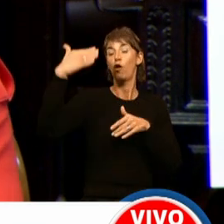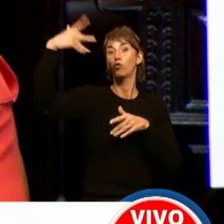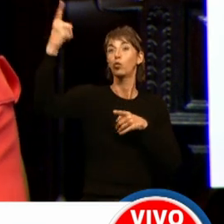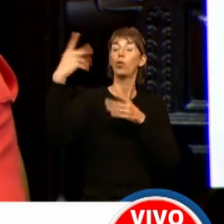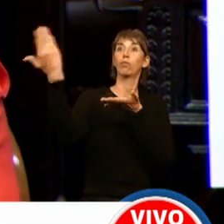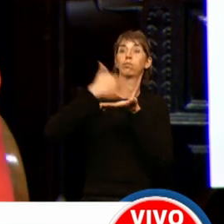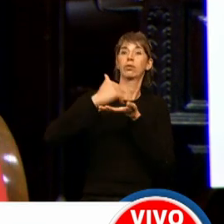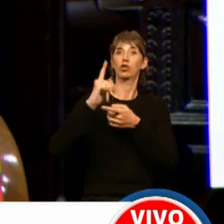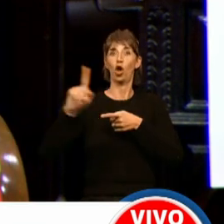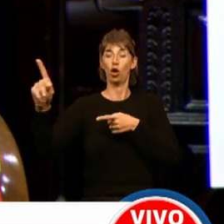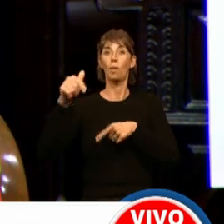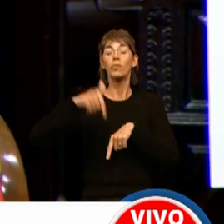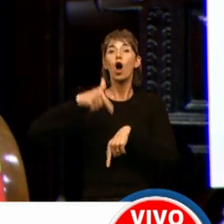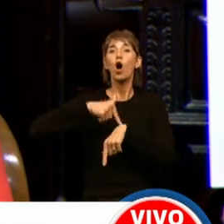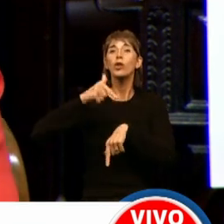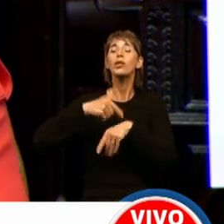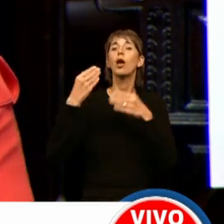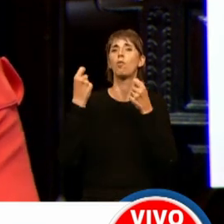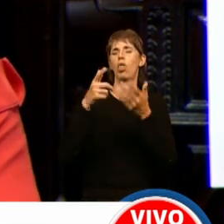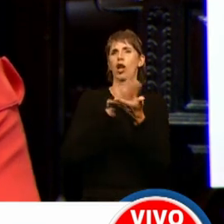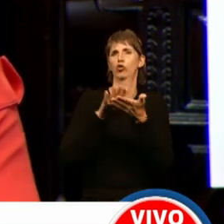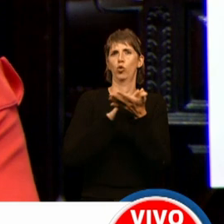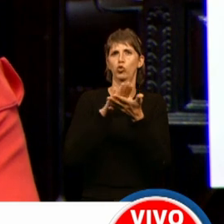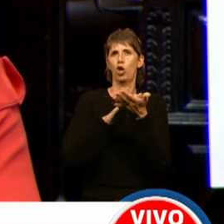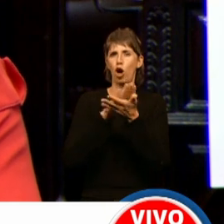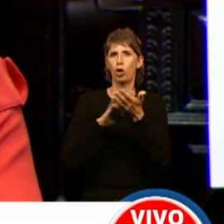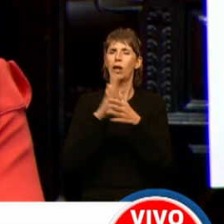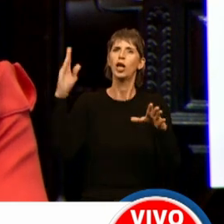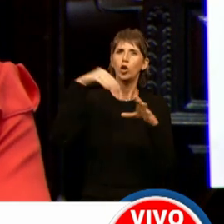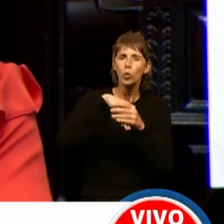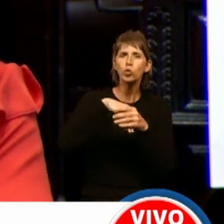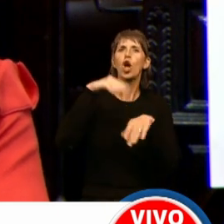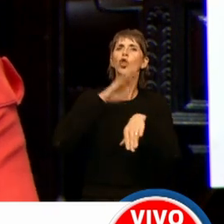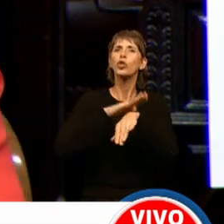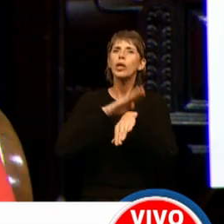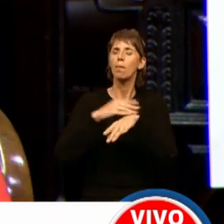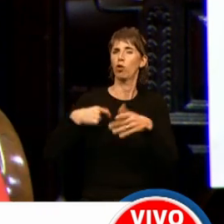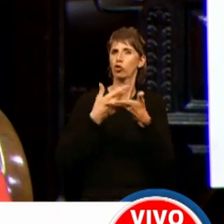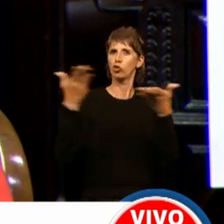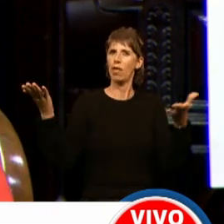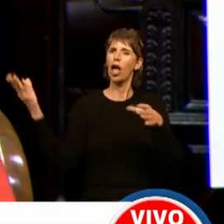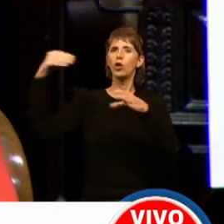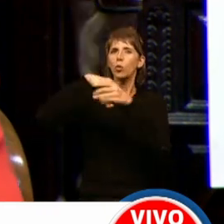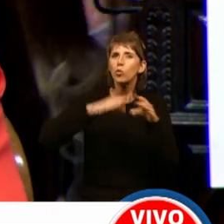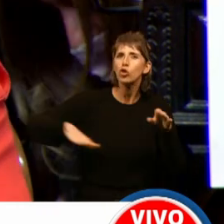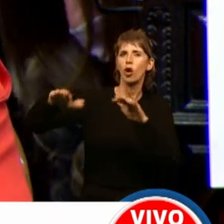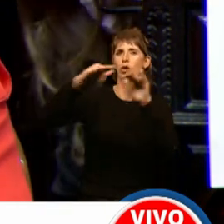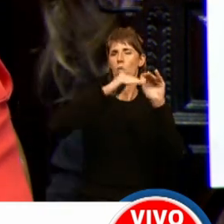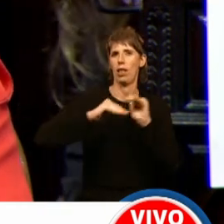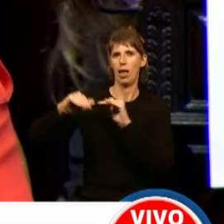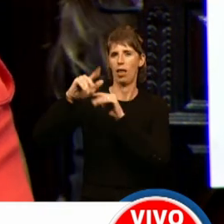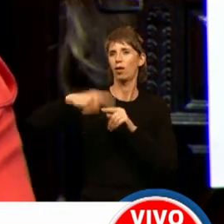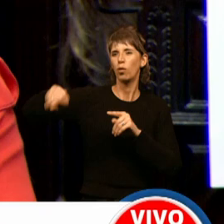el tiempo de la reparación es el tiempo de inclusión y es tiempo de una sociedad igualitaria no rechacen esta